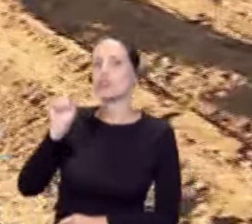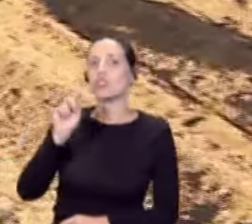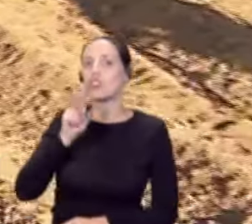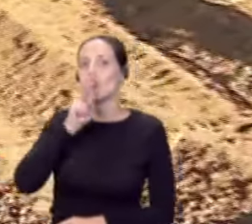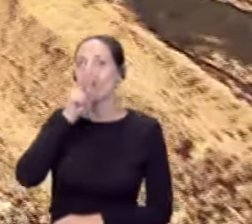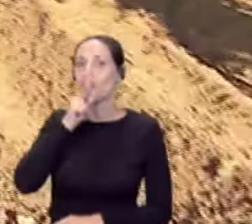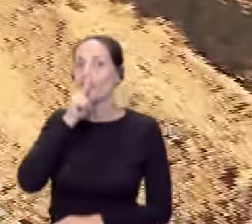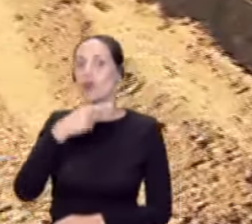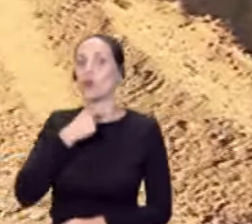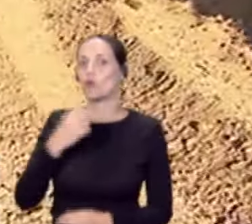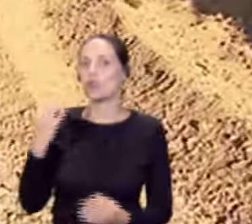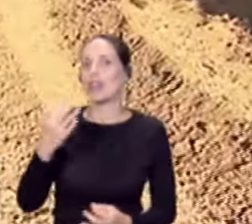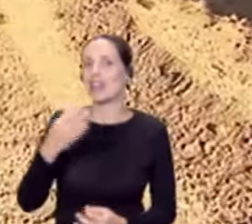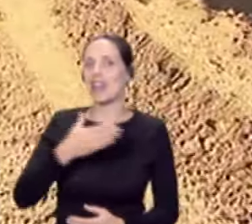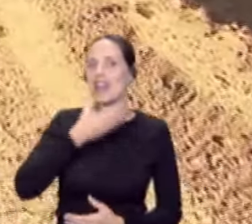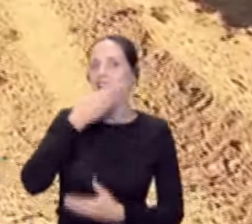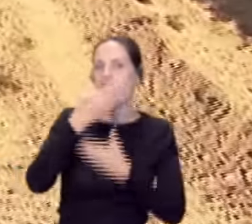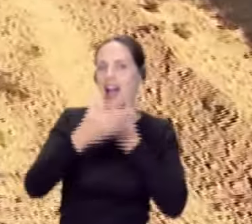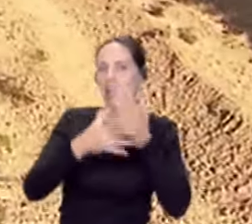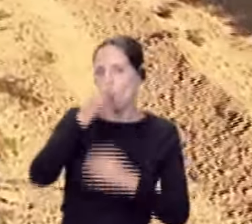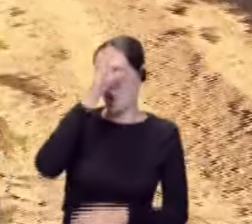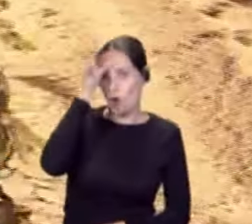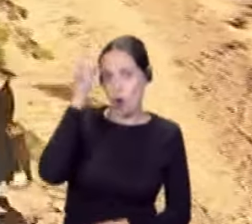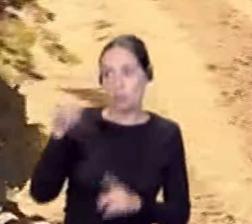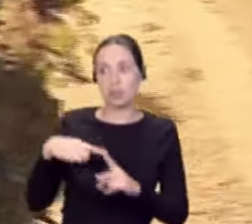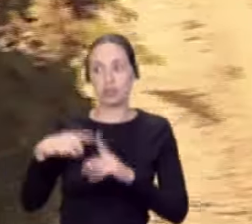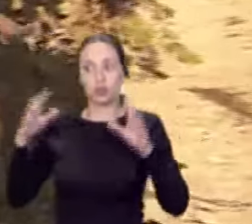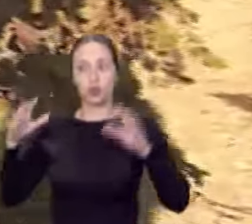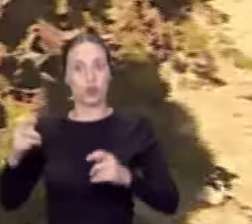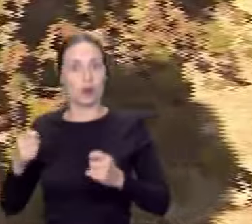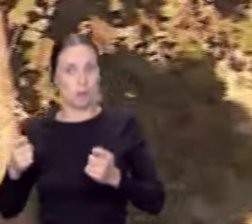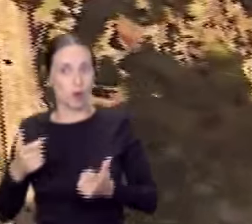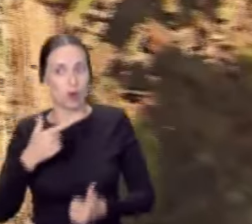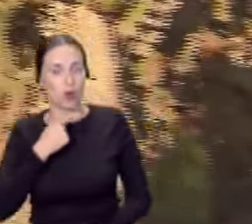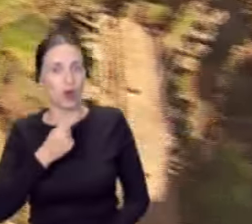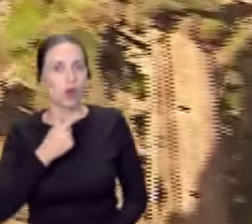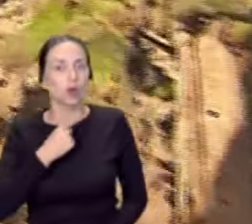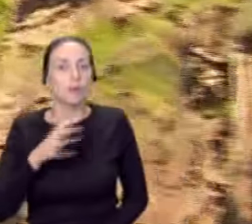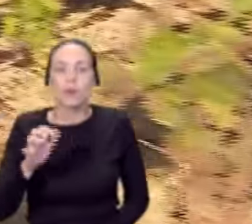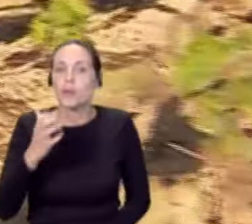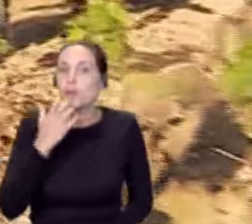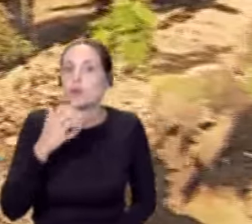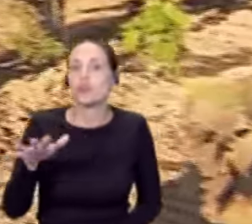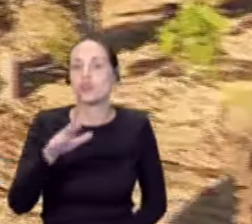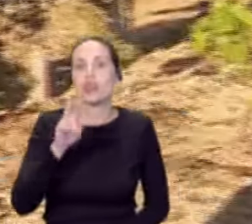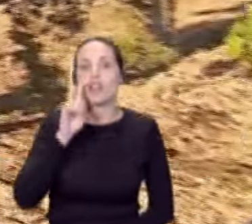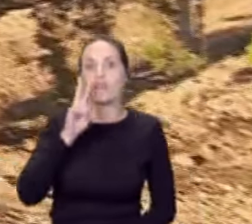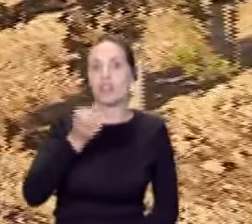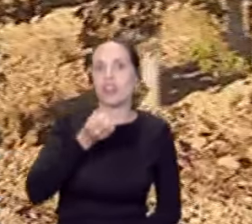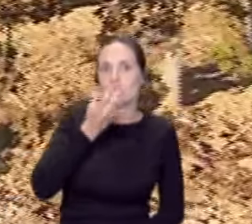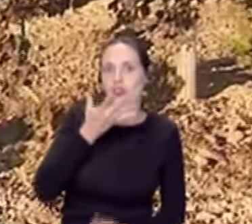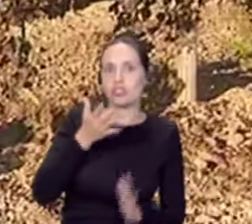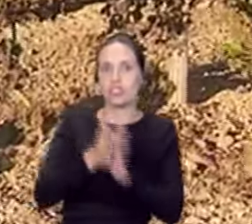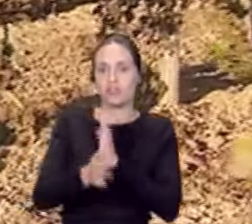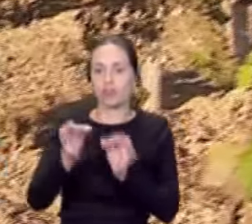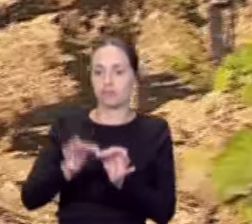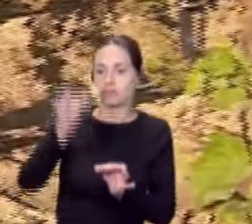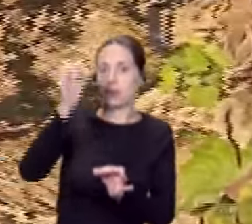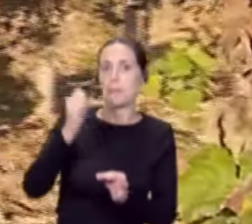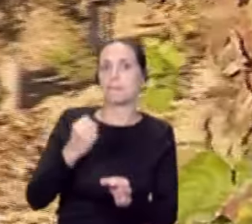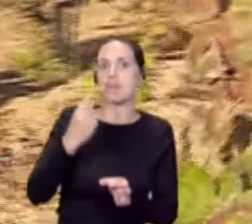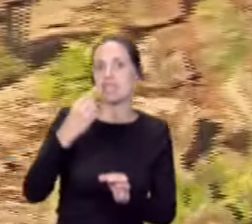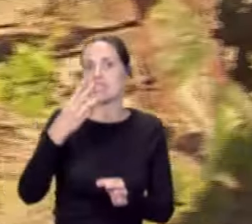calor, le gusta que haya poca lluvia, pero claro, encontrarlo, por ejemplo, en zonas como Vilaflor a 1.300 metros de altitud no era